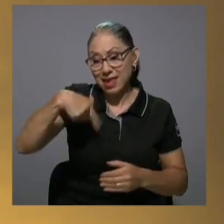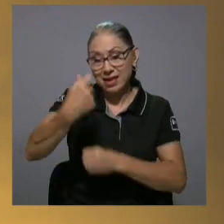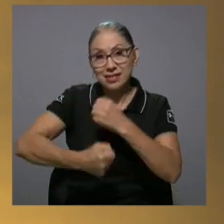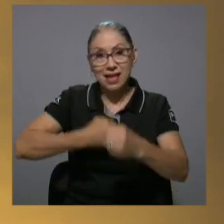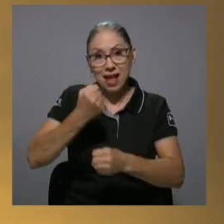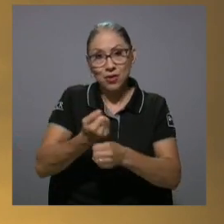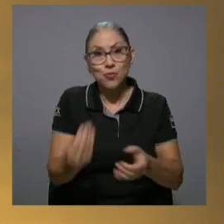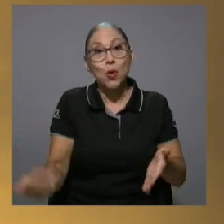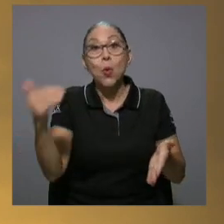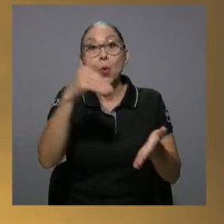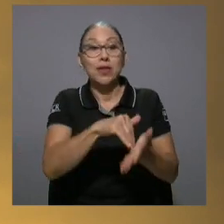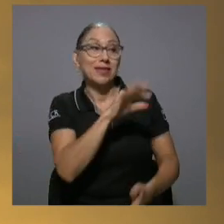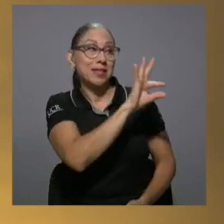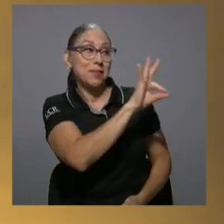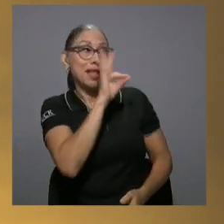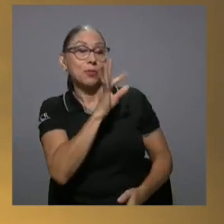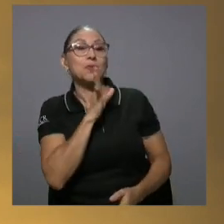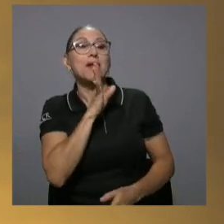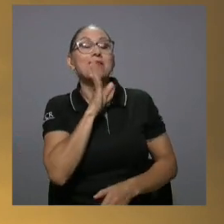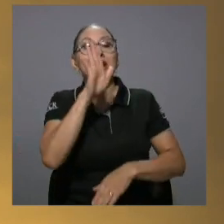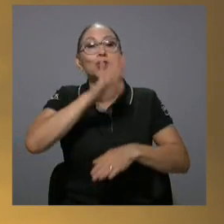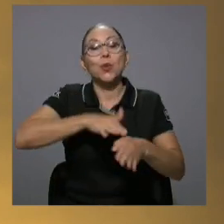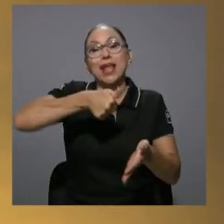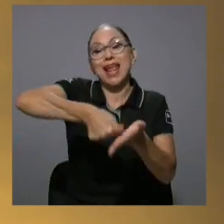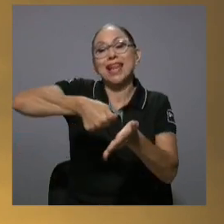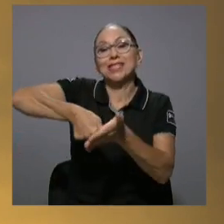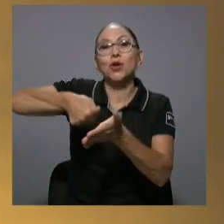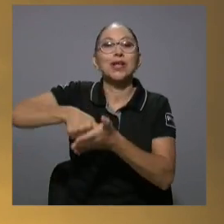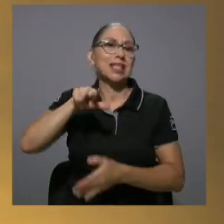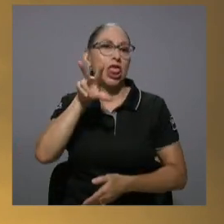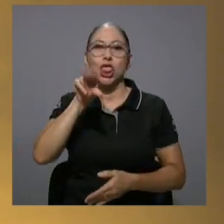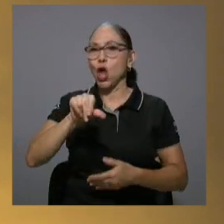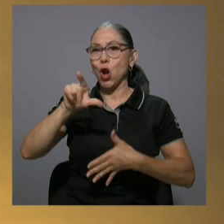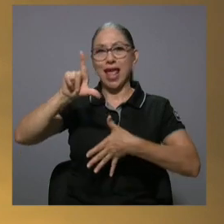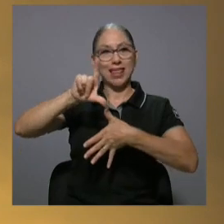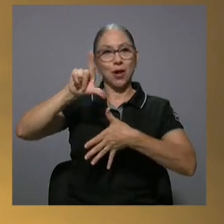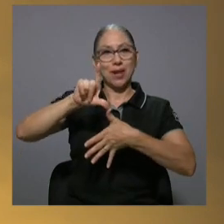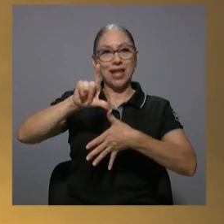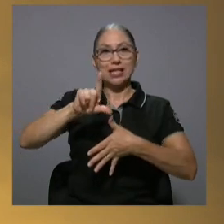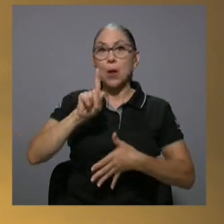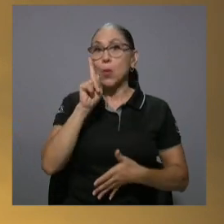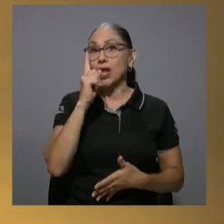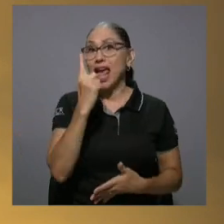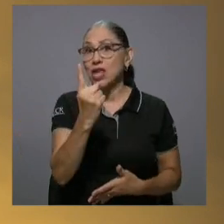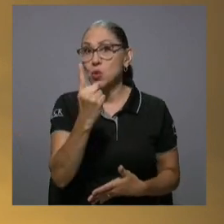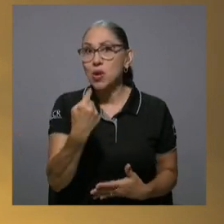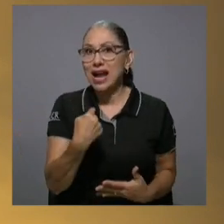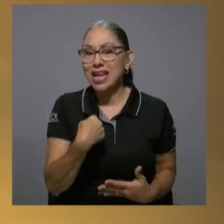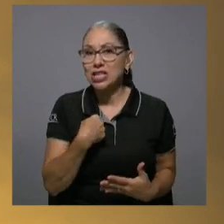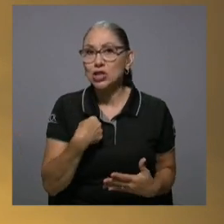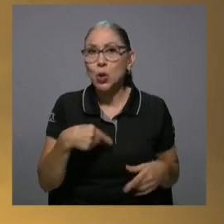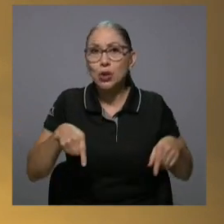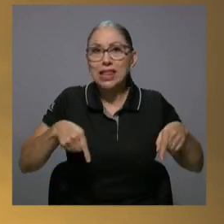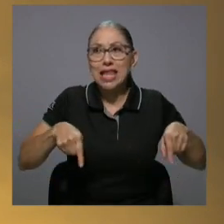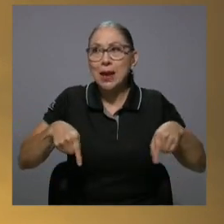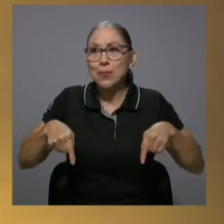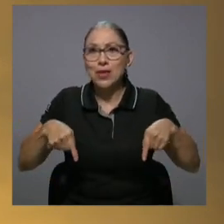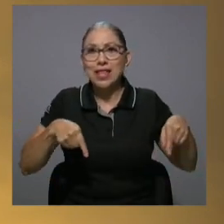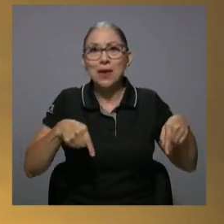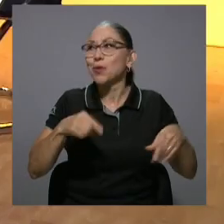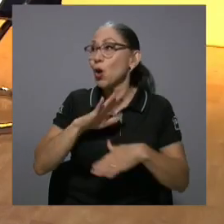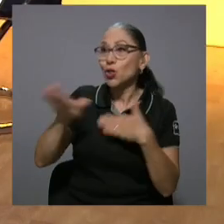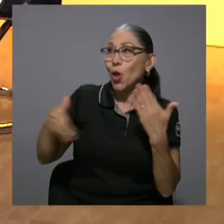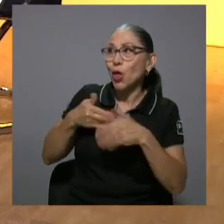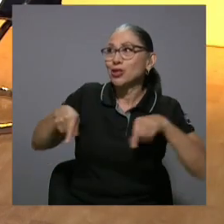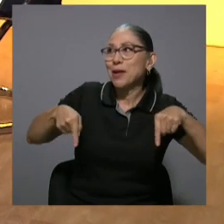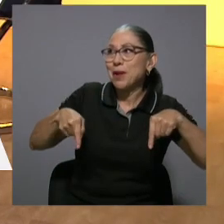lo volvemos a invitar para hablar de las no latinoamericanas, porque hay una que yo tiemblo y tiemblo y tiemblo. Todos temblamos. Por